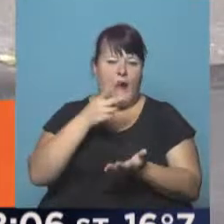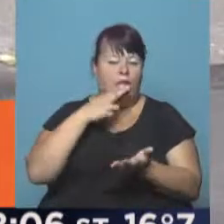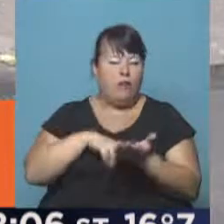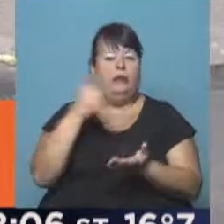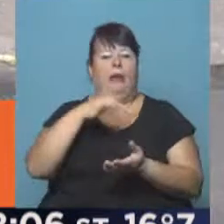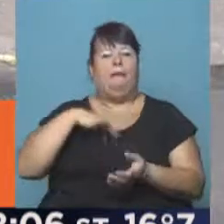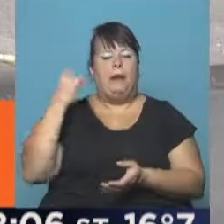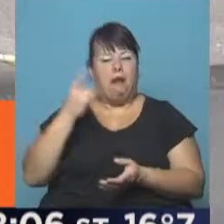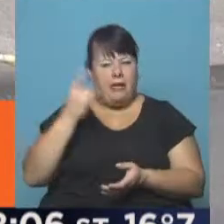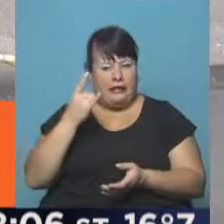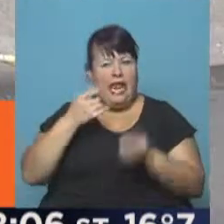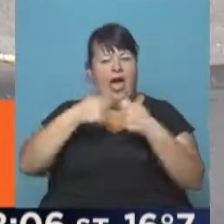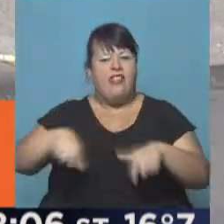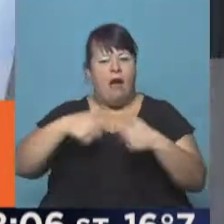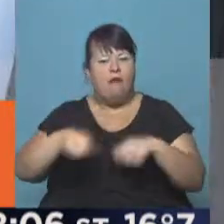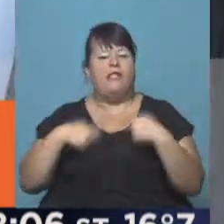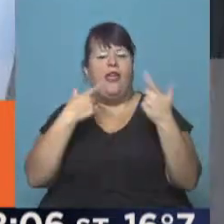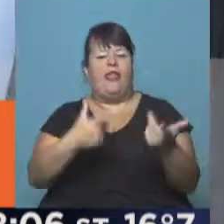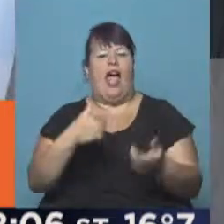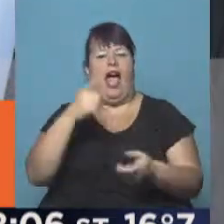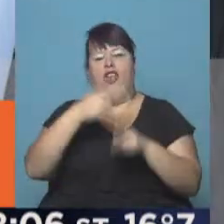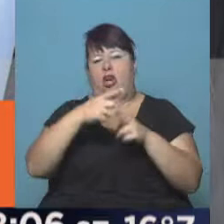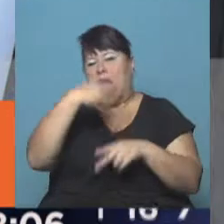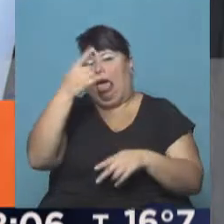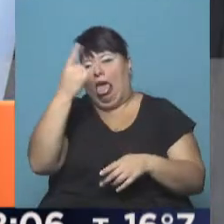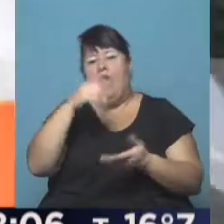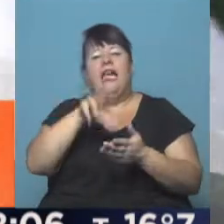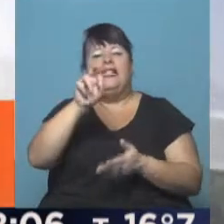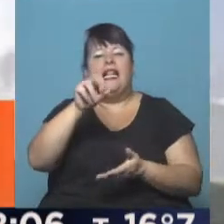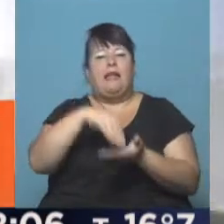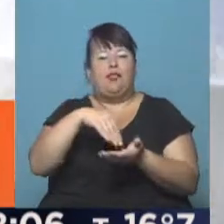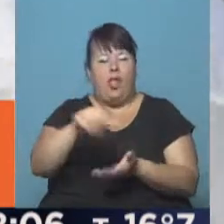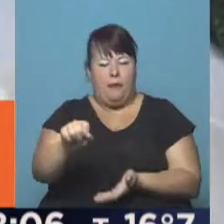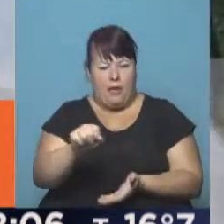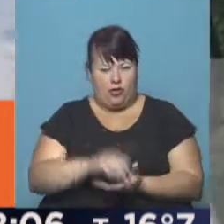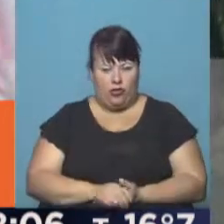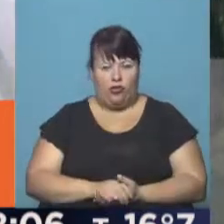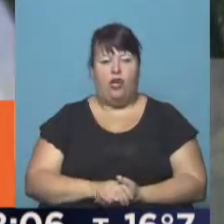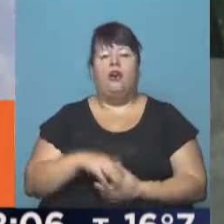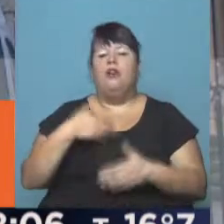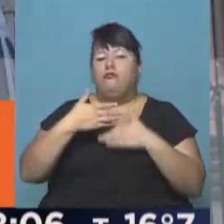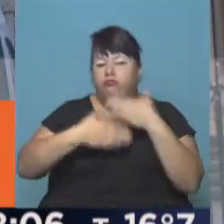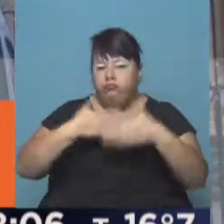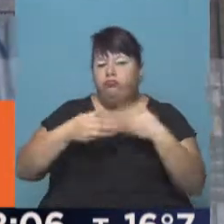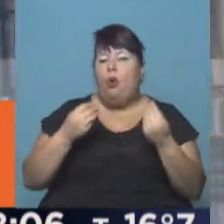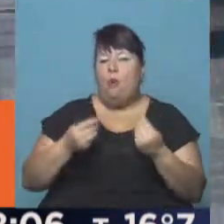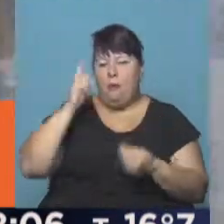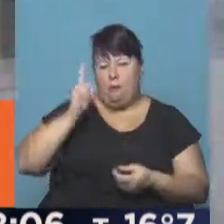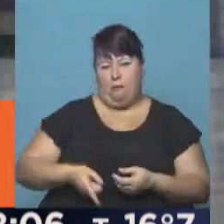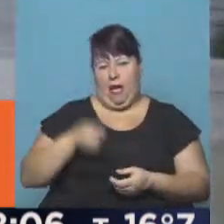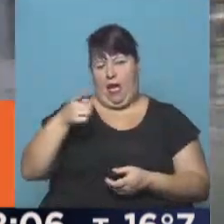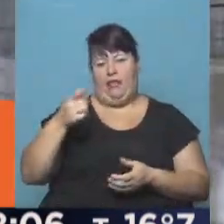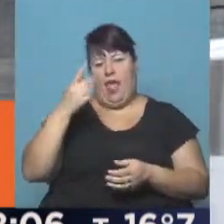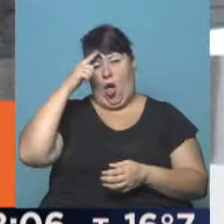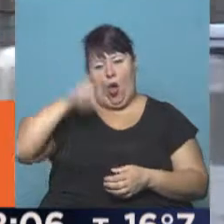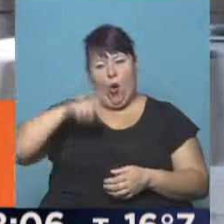falsos premios de apuestas otorgadas a prestanombres por unos 30 millones de pesos. El procedimiento fue ordenado por el